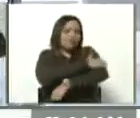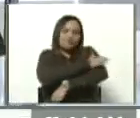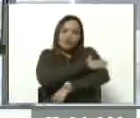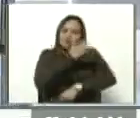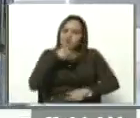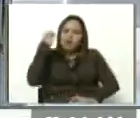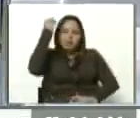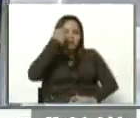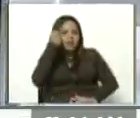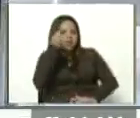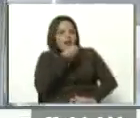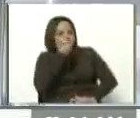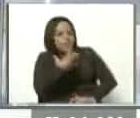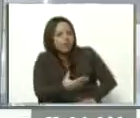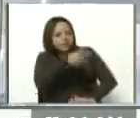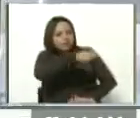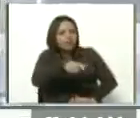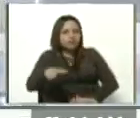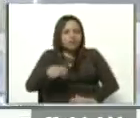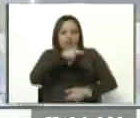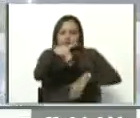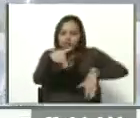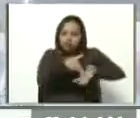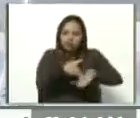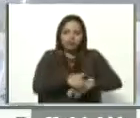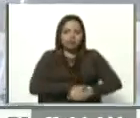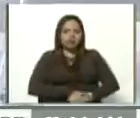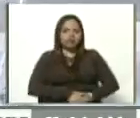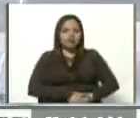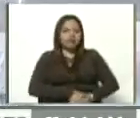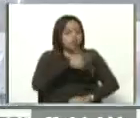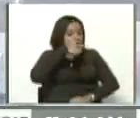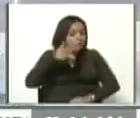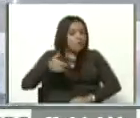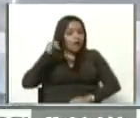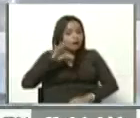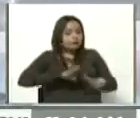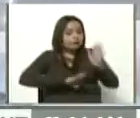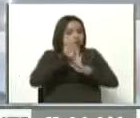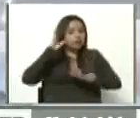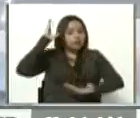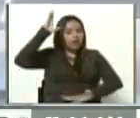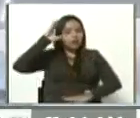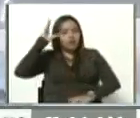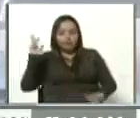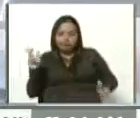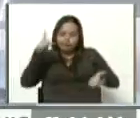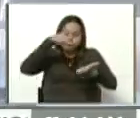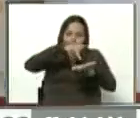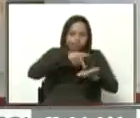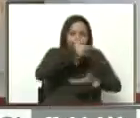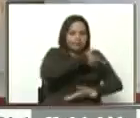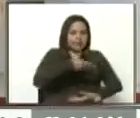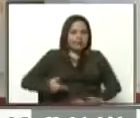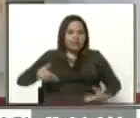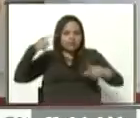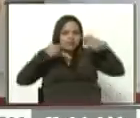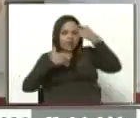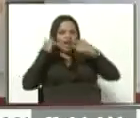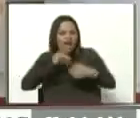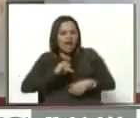piensa en el bienestar nacional. Y el pueblo ha desarrollado su conciencia. De la llegada del presidente Chávez, tenemos un pueblo